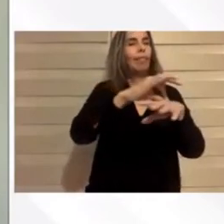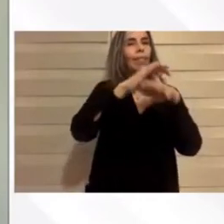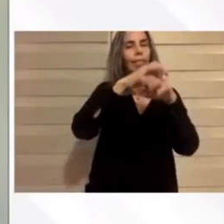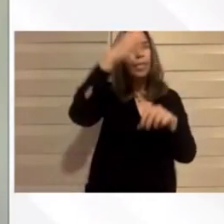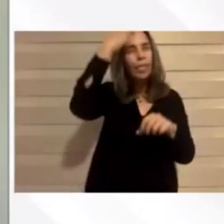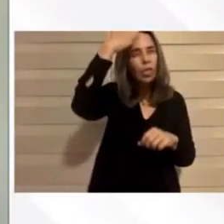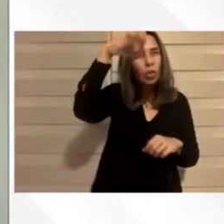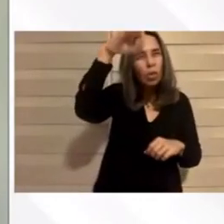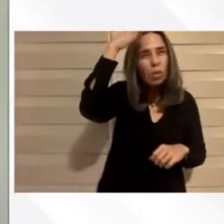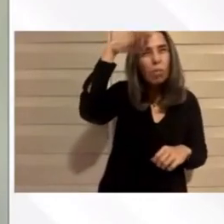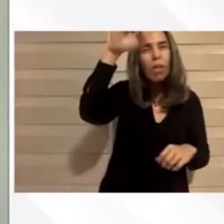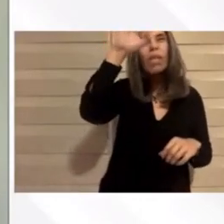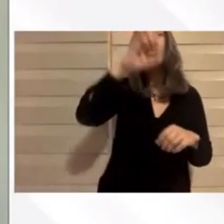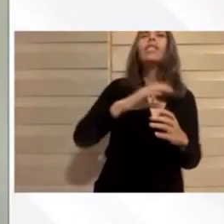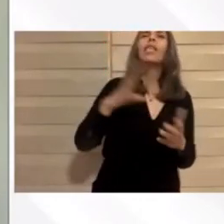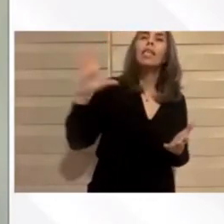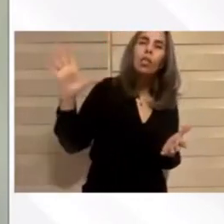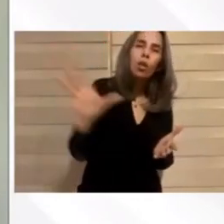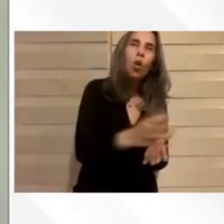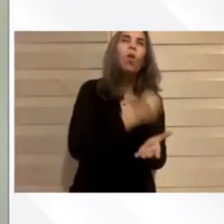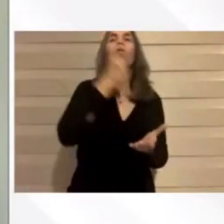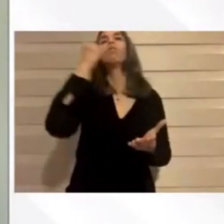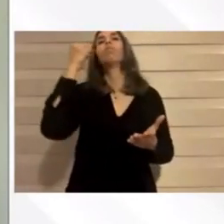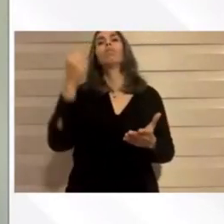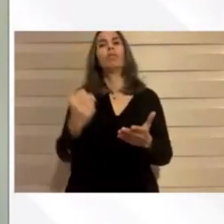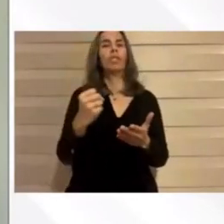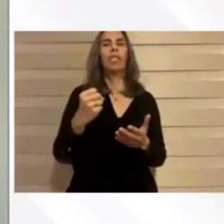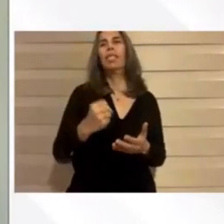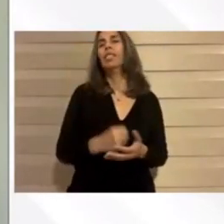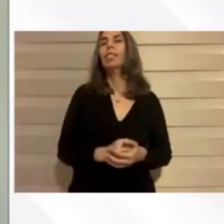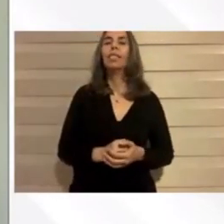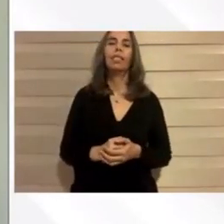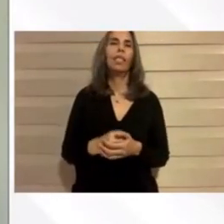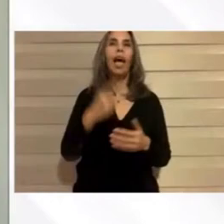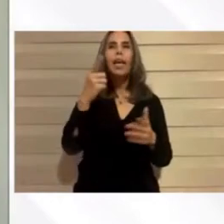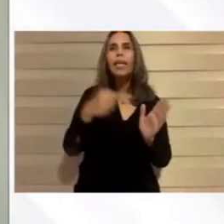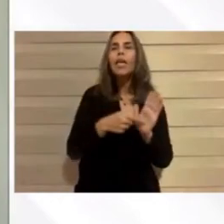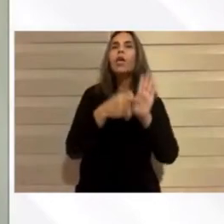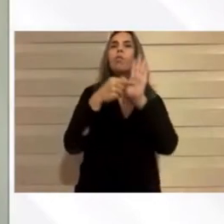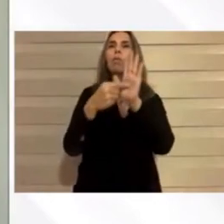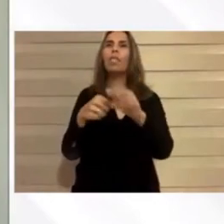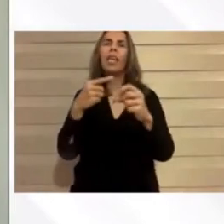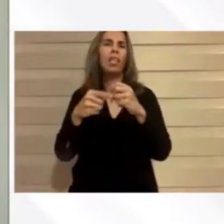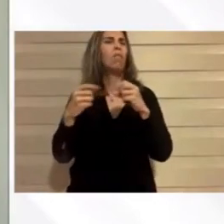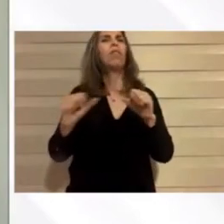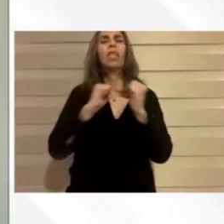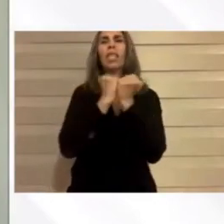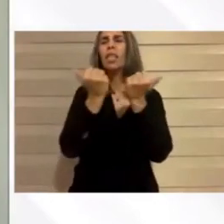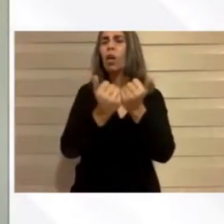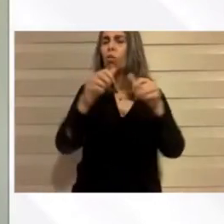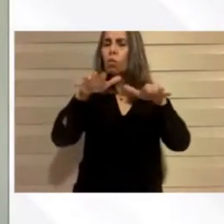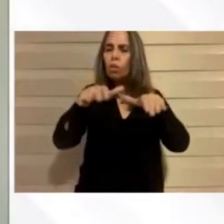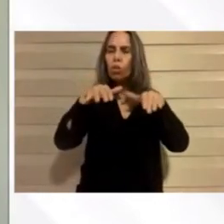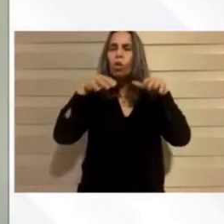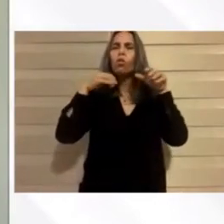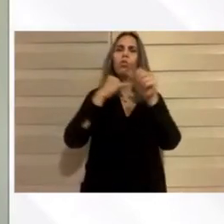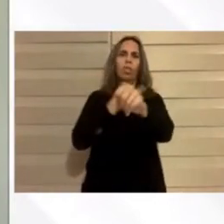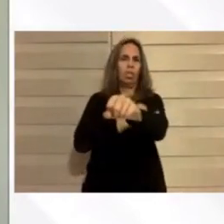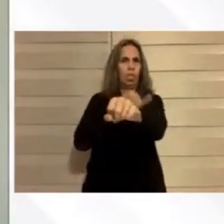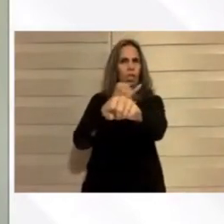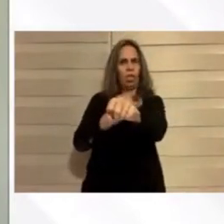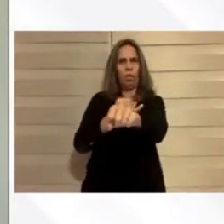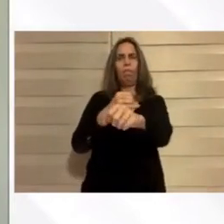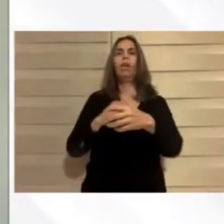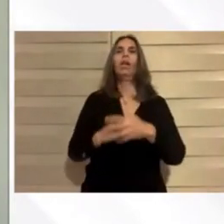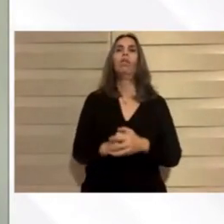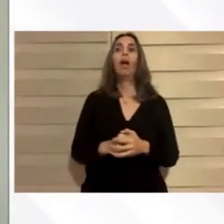en los que he participado, nos presentamos en varios auditorios dentro de Iztapalapa. Nuestra meta era representar la